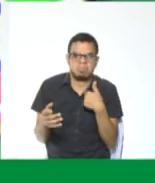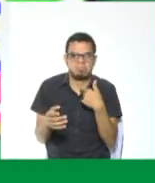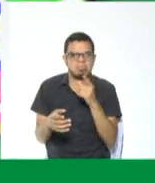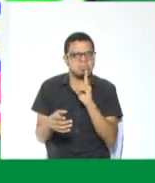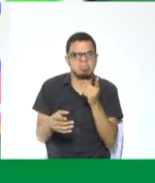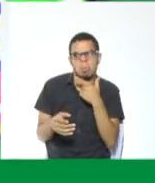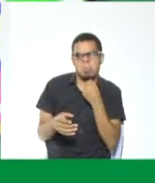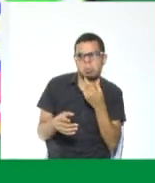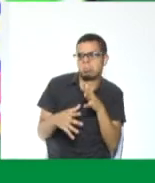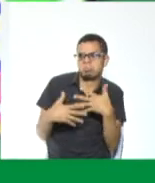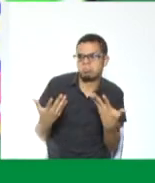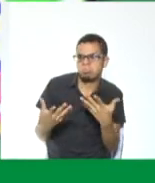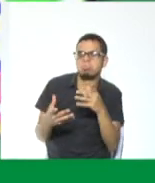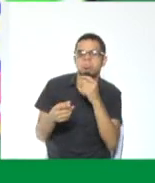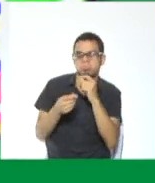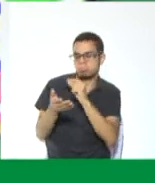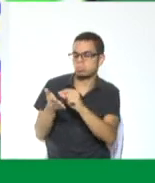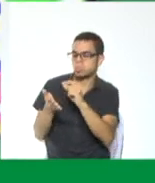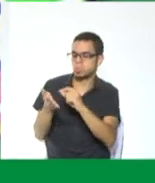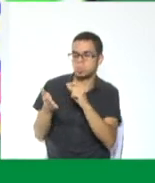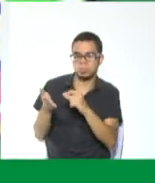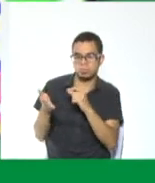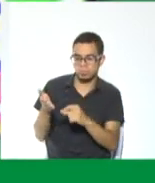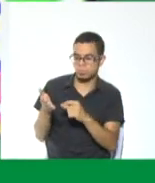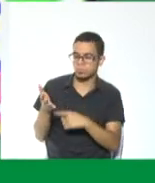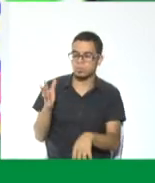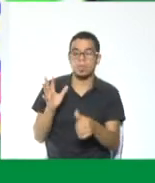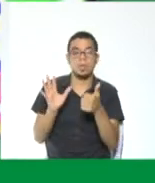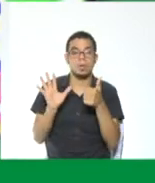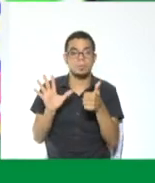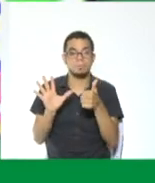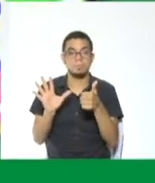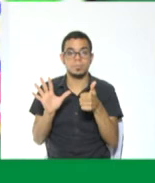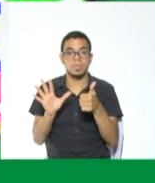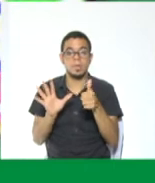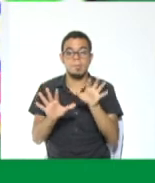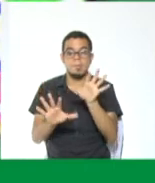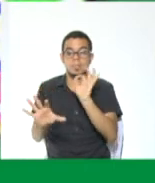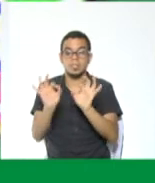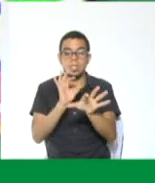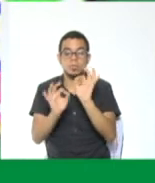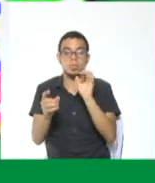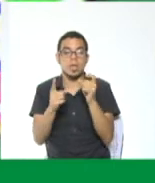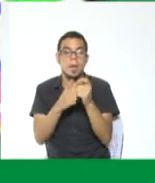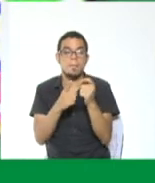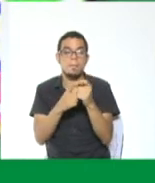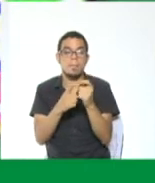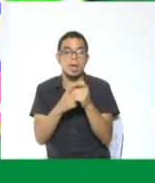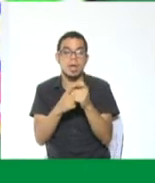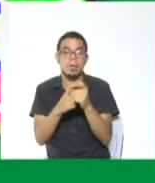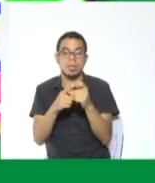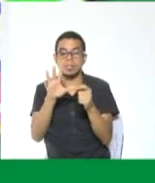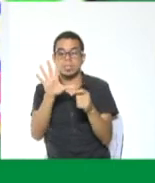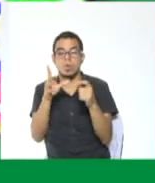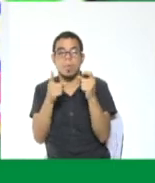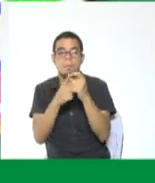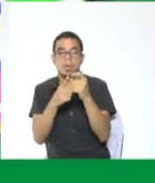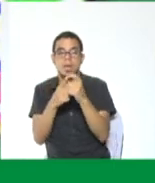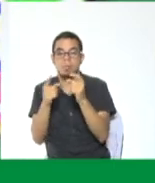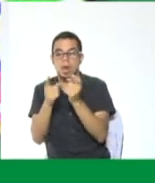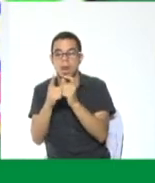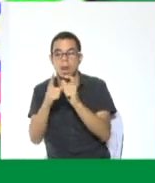cuento? E identifica y escribe en el cuaderno cinco palabras cortas y